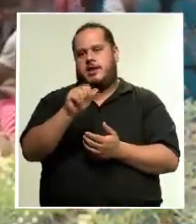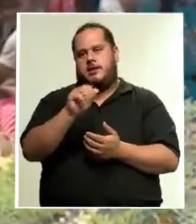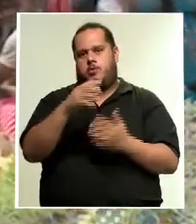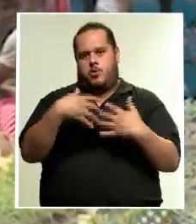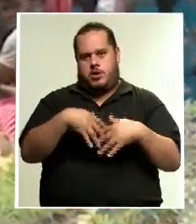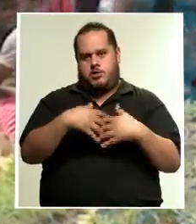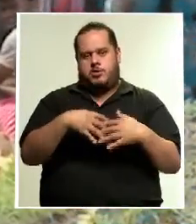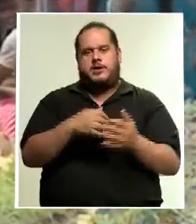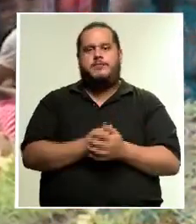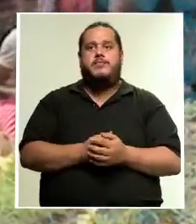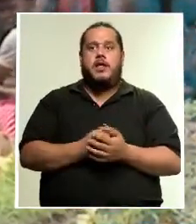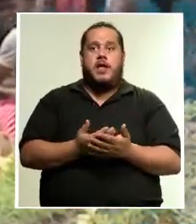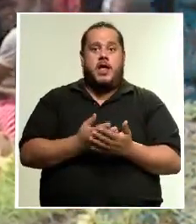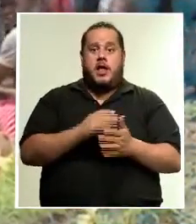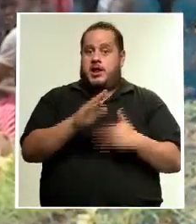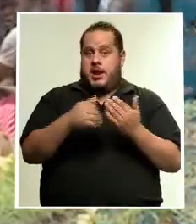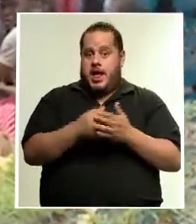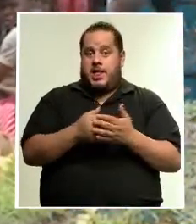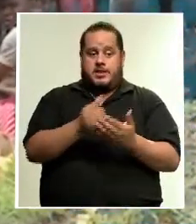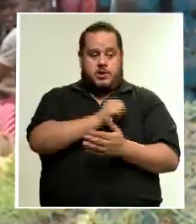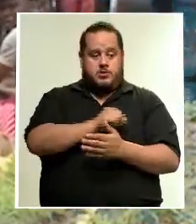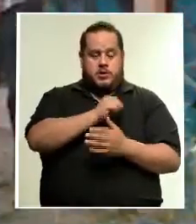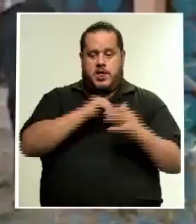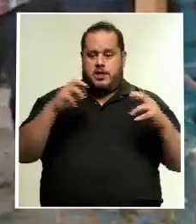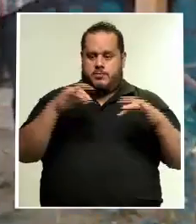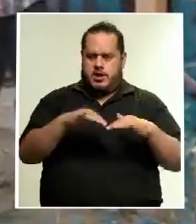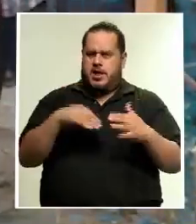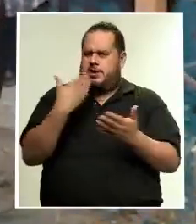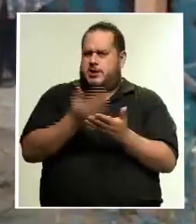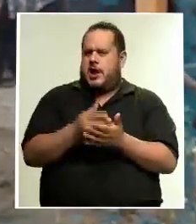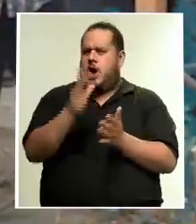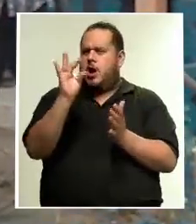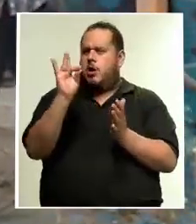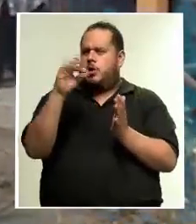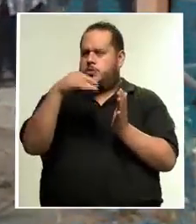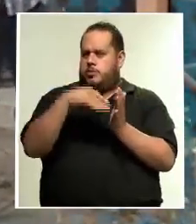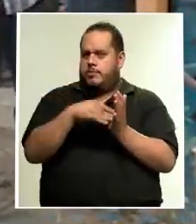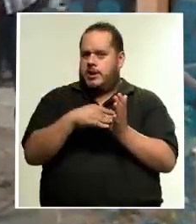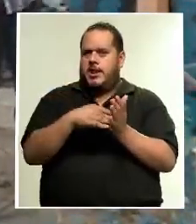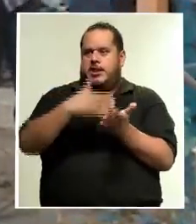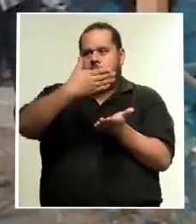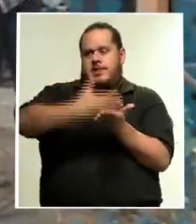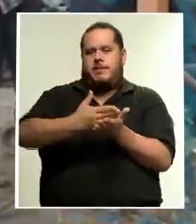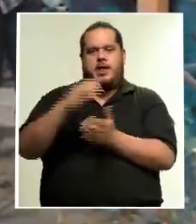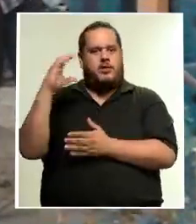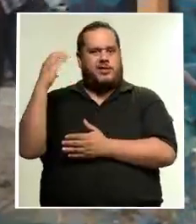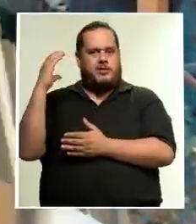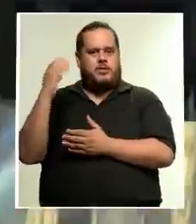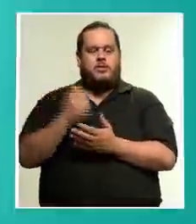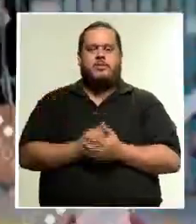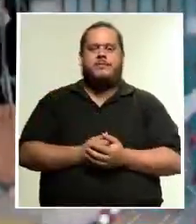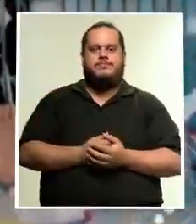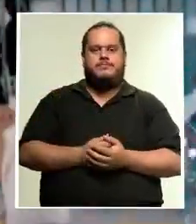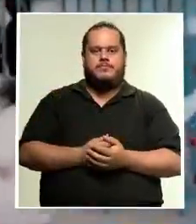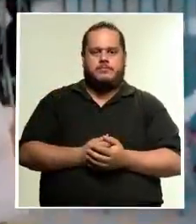Las autoridades migratorias se preparan ante la eventual llegada de unos 8.000 migrantes que están varados en Colombia.